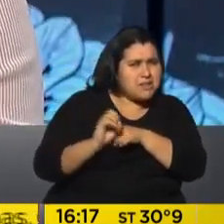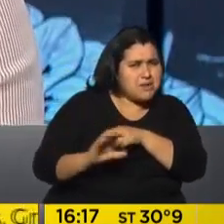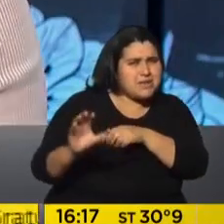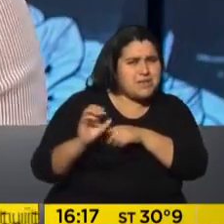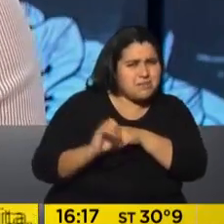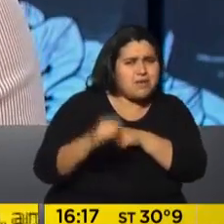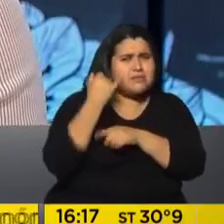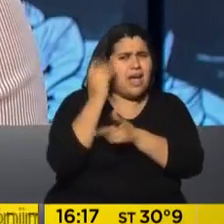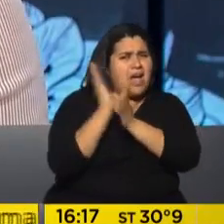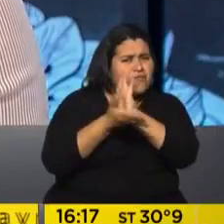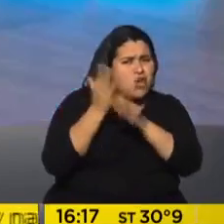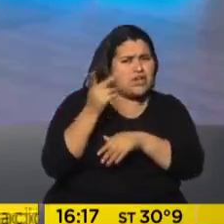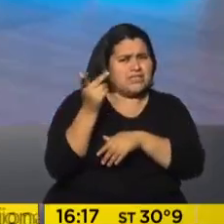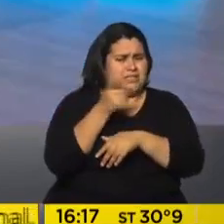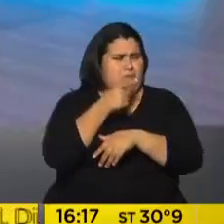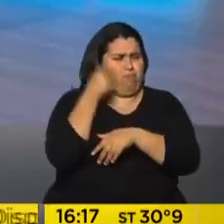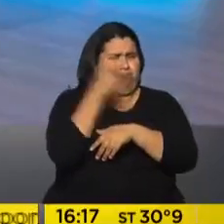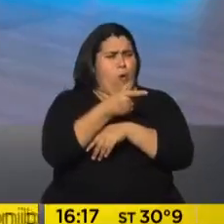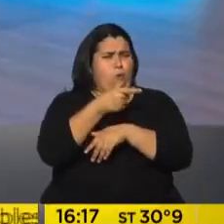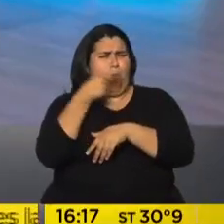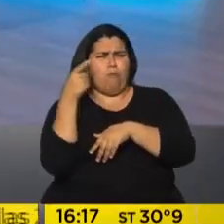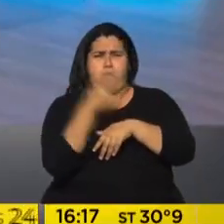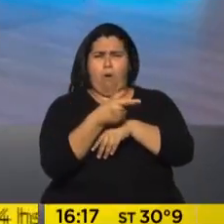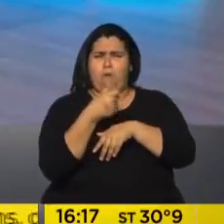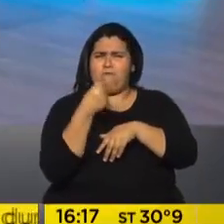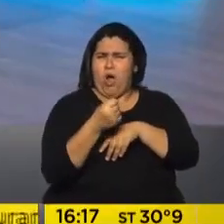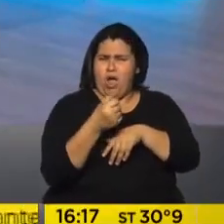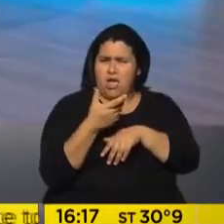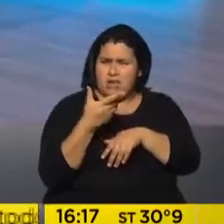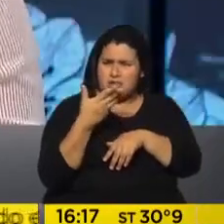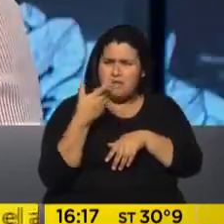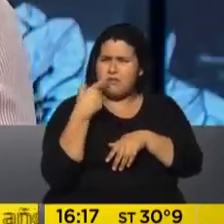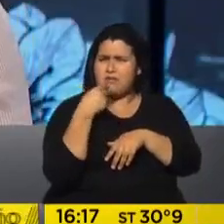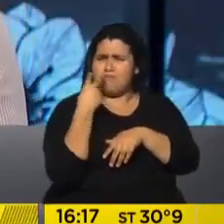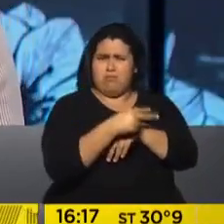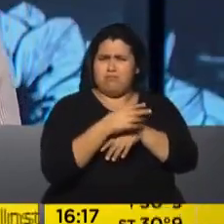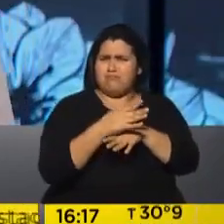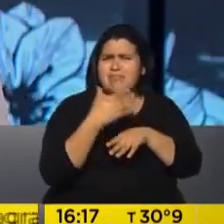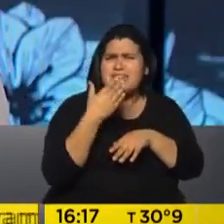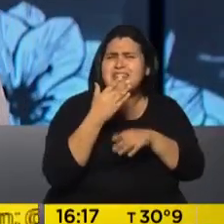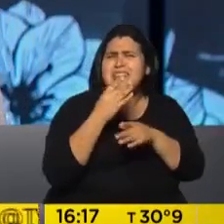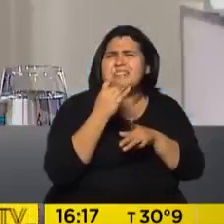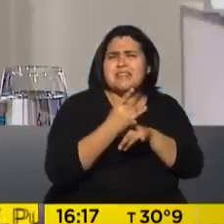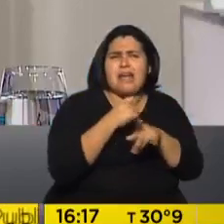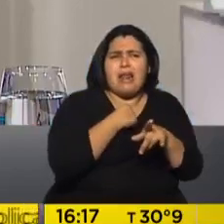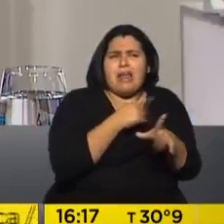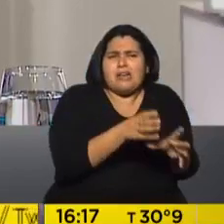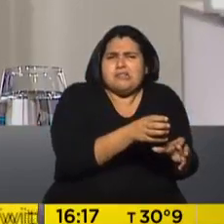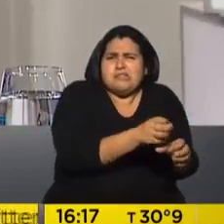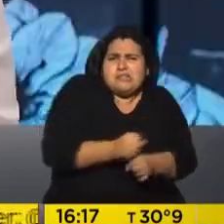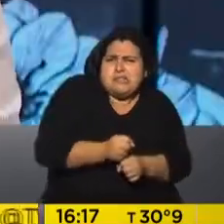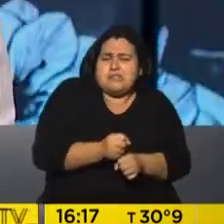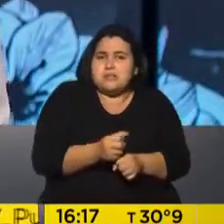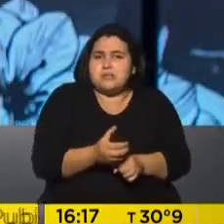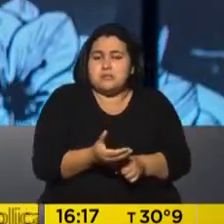Ya había violencia en sus palabras. Ya era evidente. En sus relatos, en sus maneras de querer retenerme. Porque, como